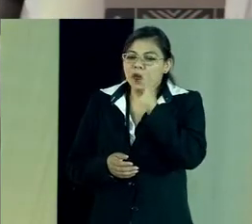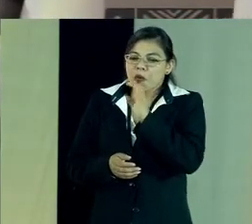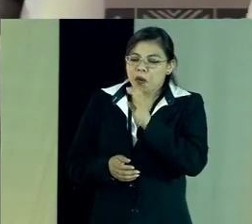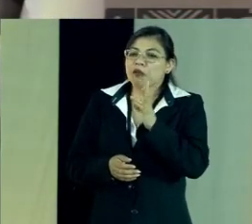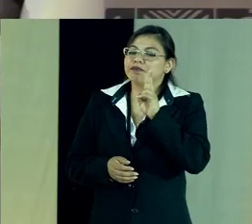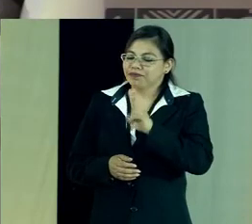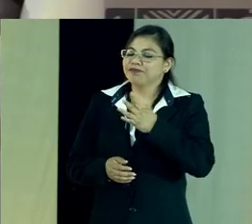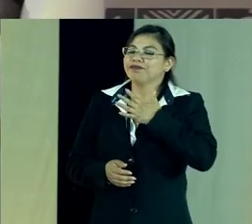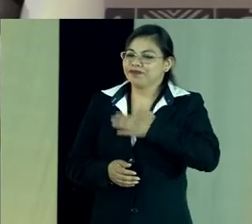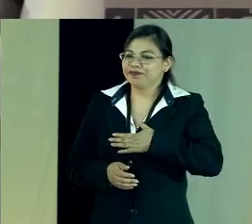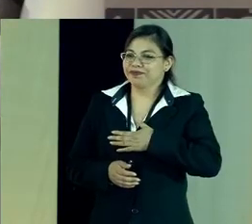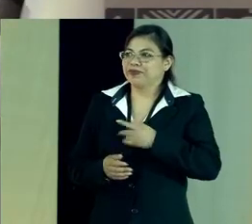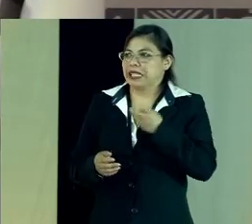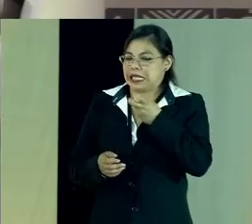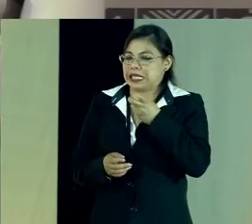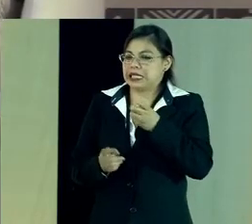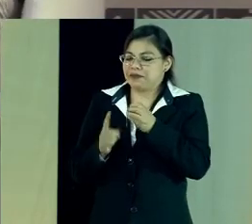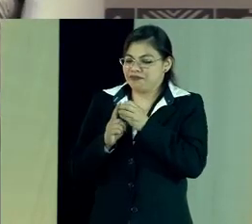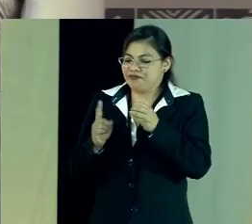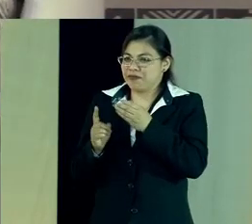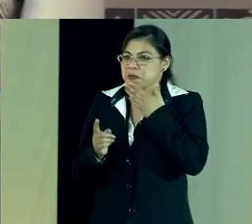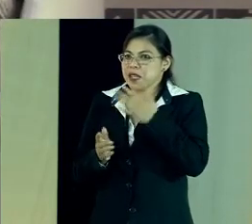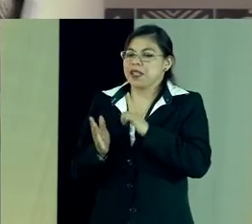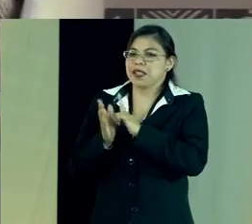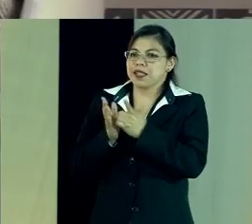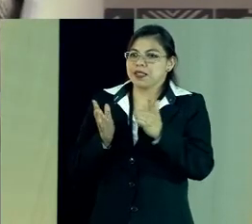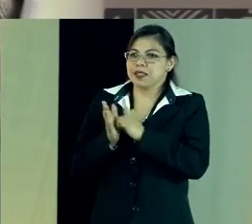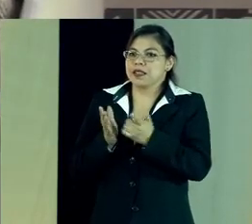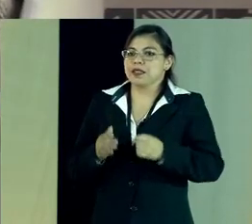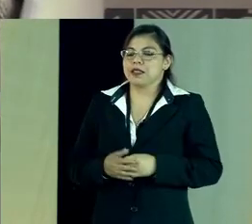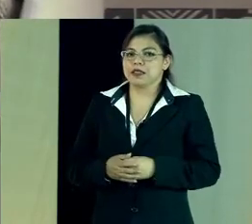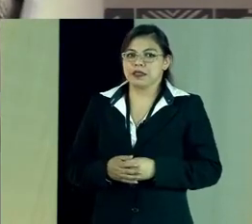muy justa muy muy justa con el libro